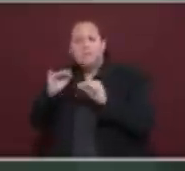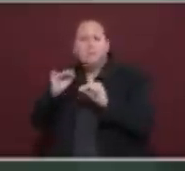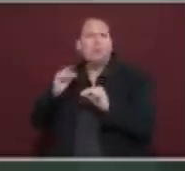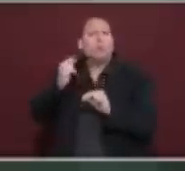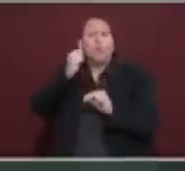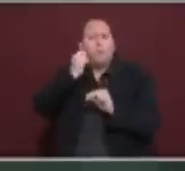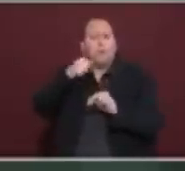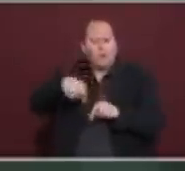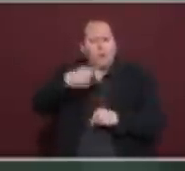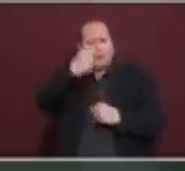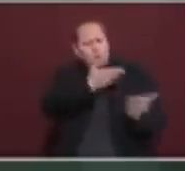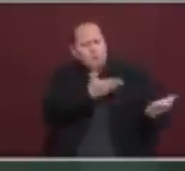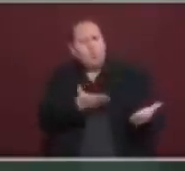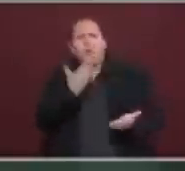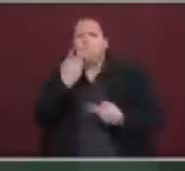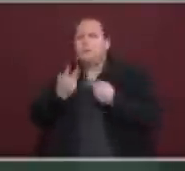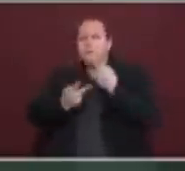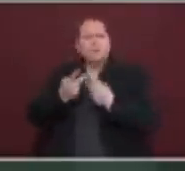a mexico